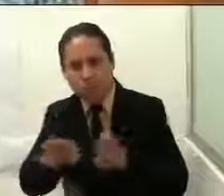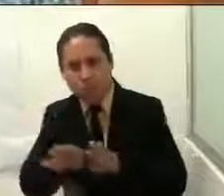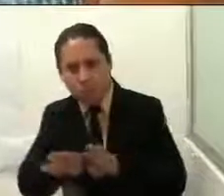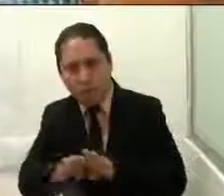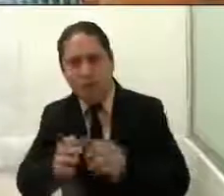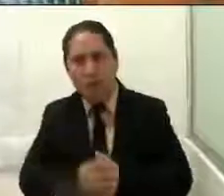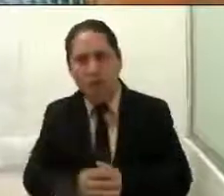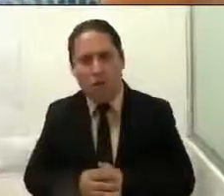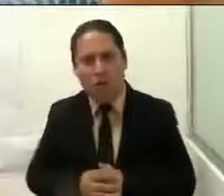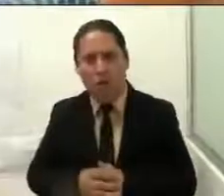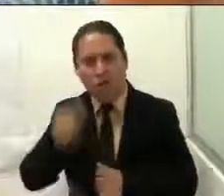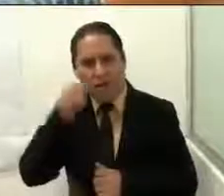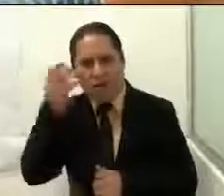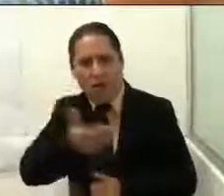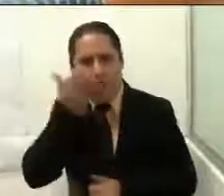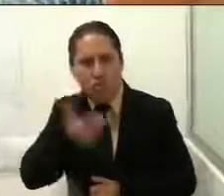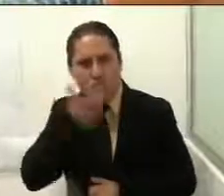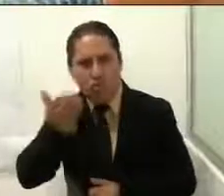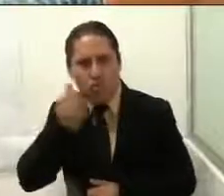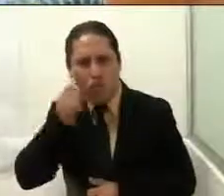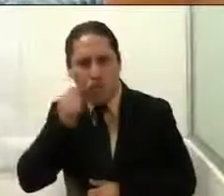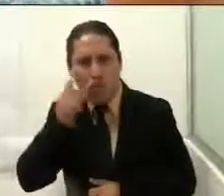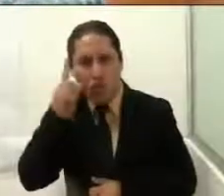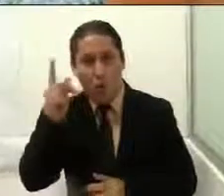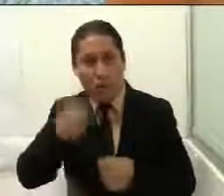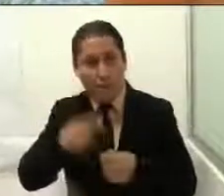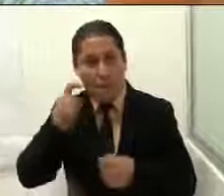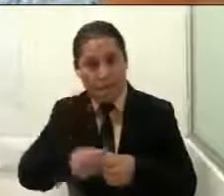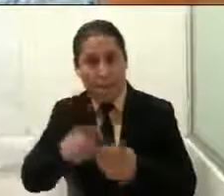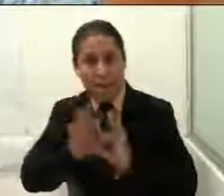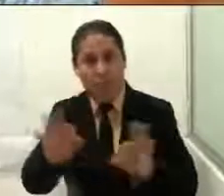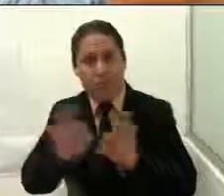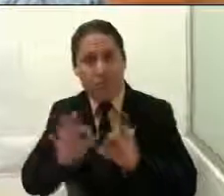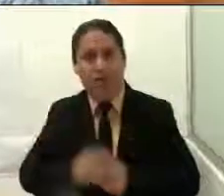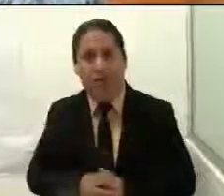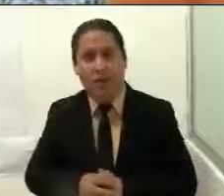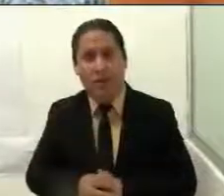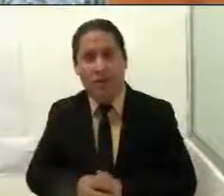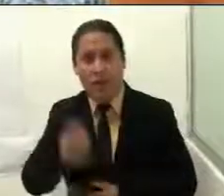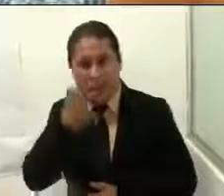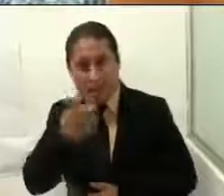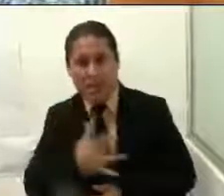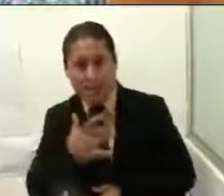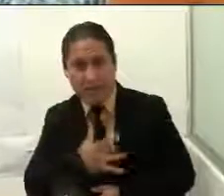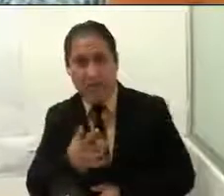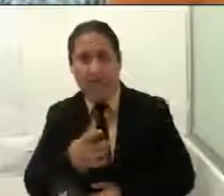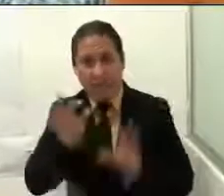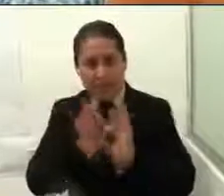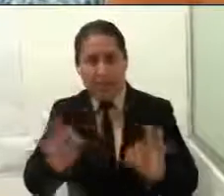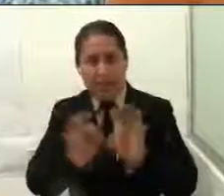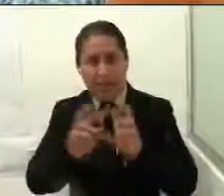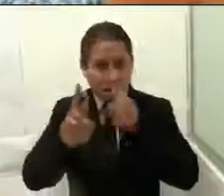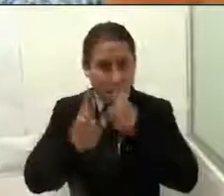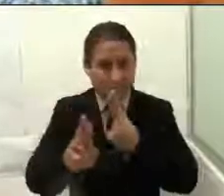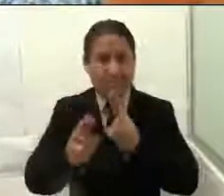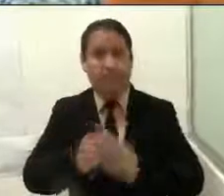tradicionalmente todos los miembros tienen una participación relevante en este sentido es importante que usted nos comente